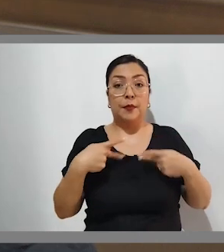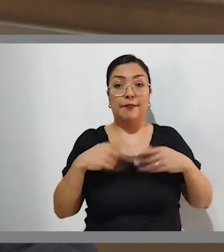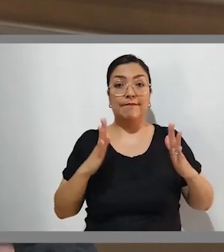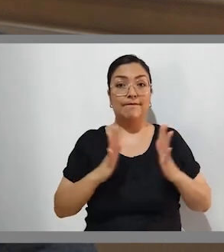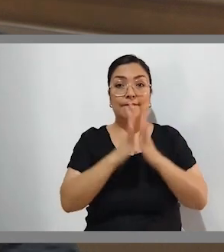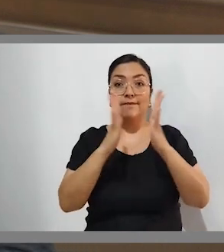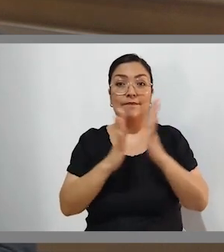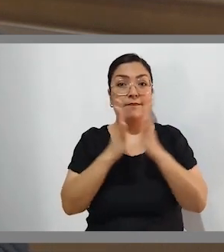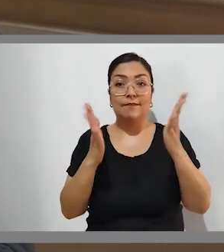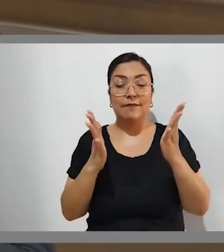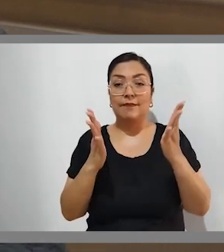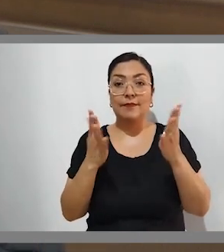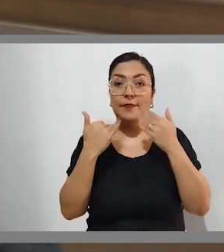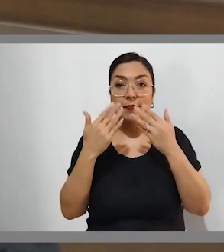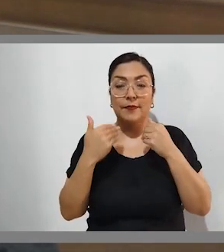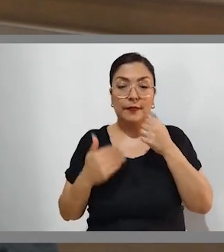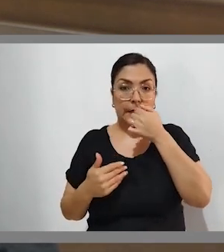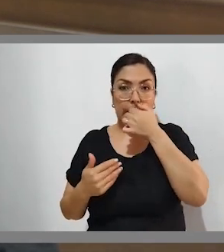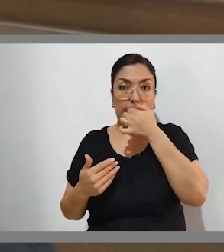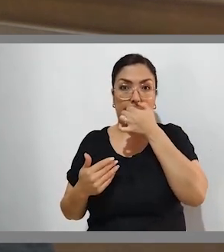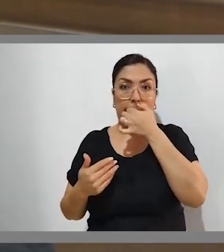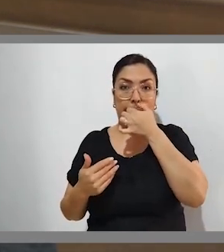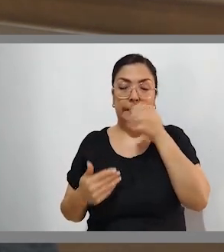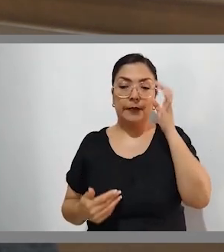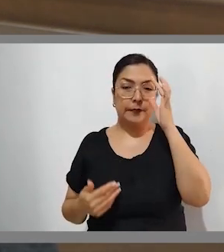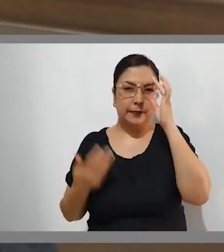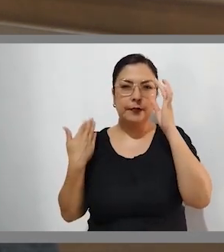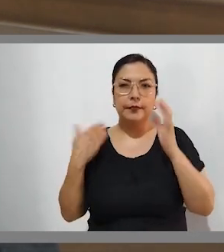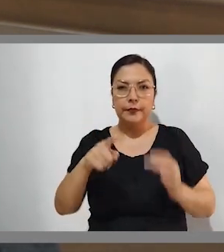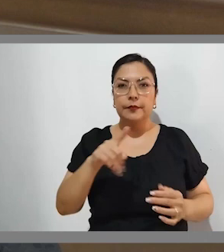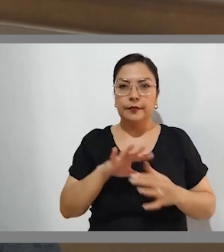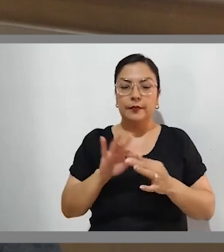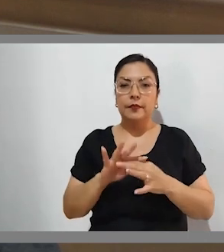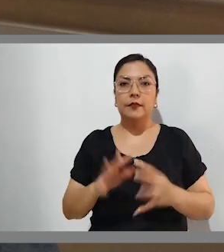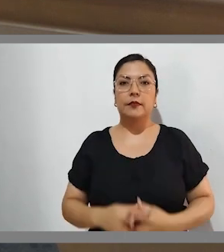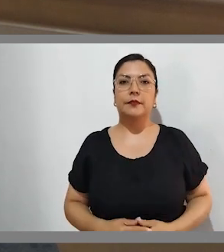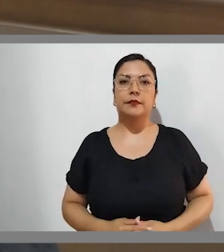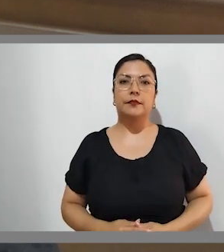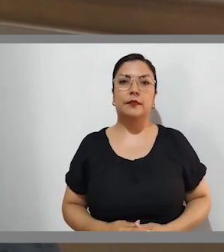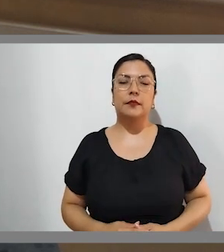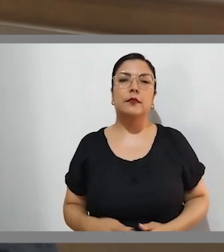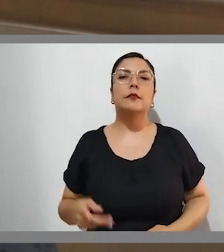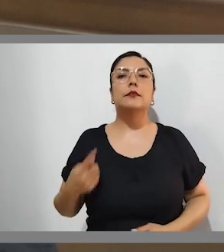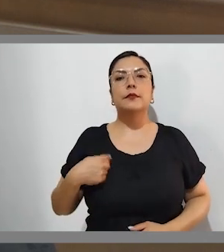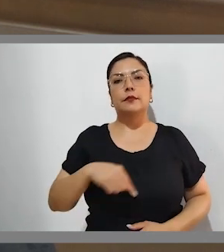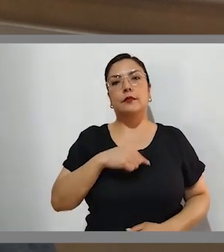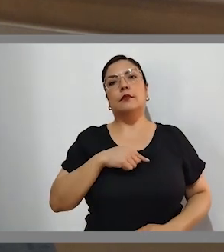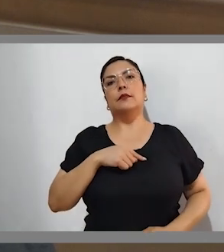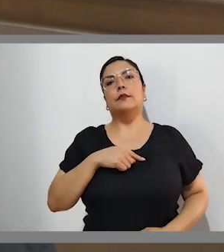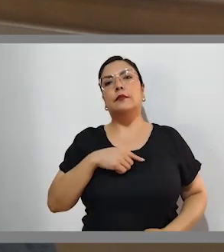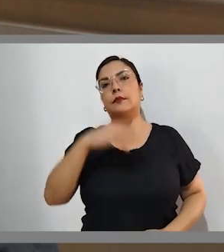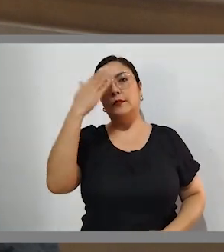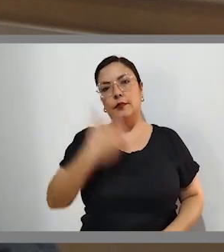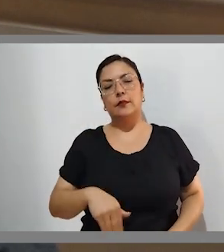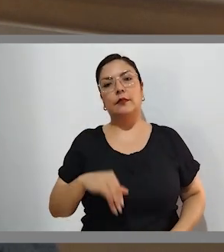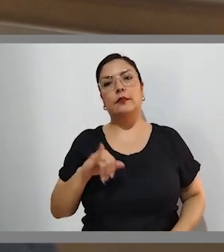que existe de diversas áreas, porque hay que recordar que, como bien usted lo comentó, el proceso es conjuntamente